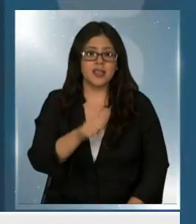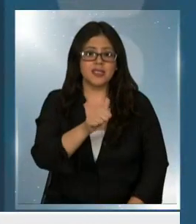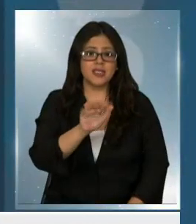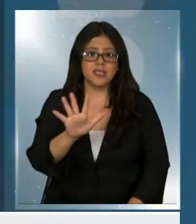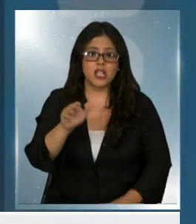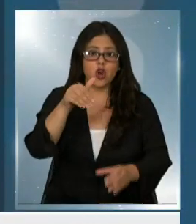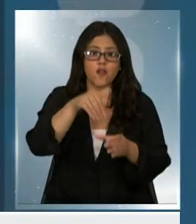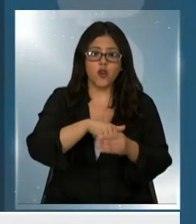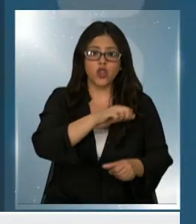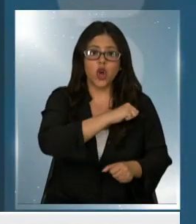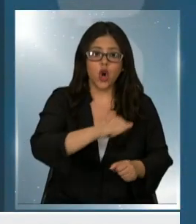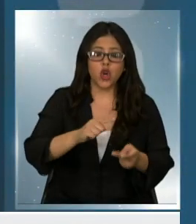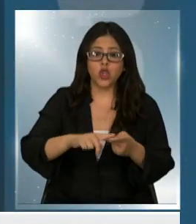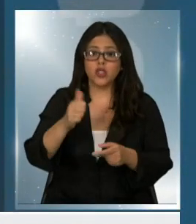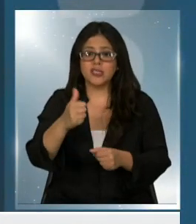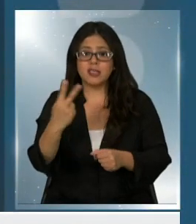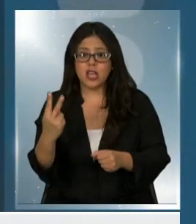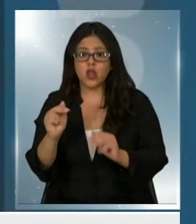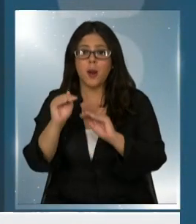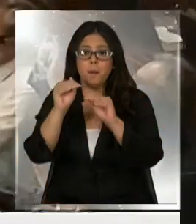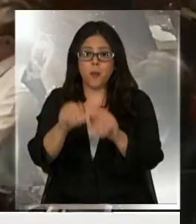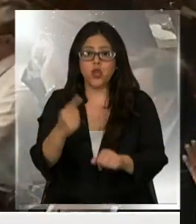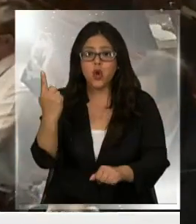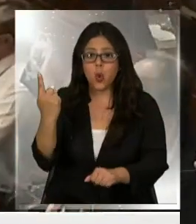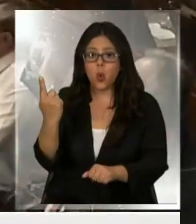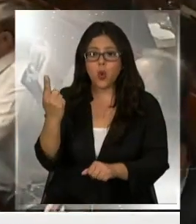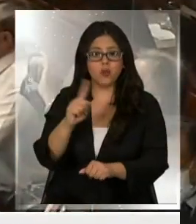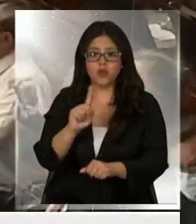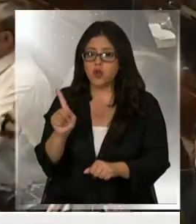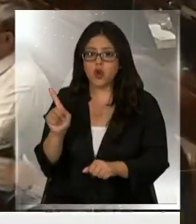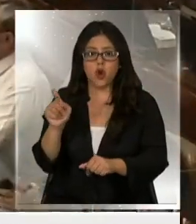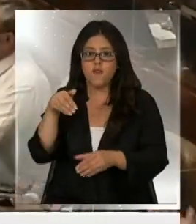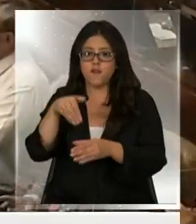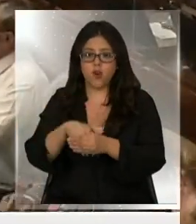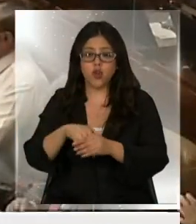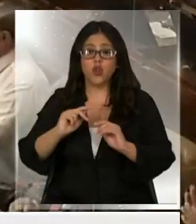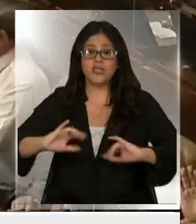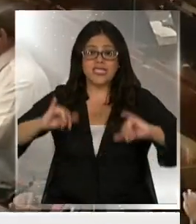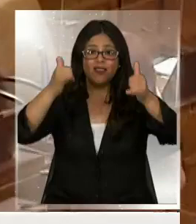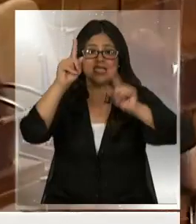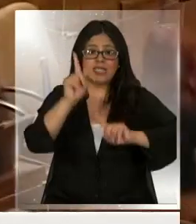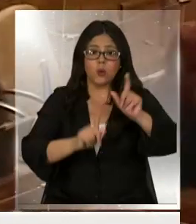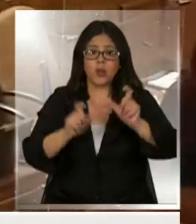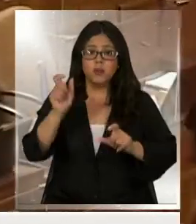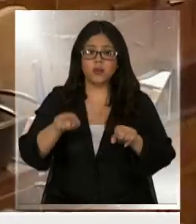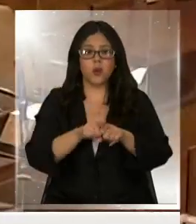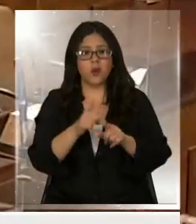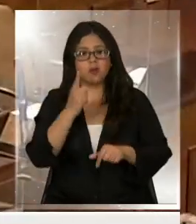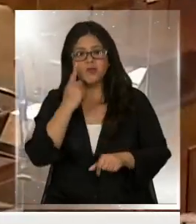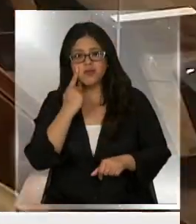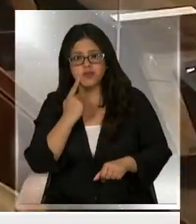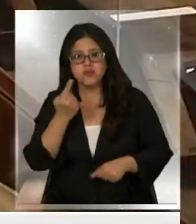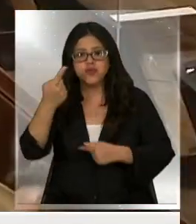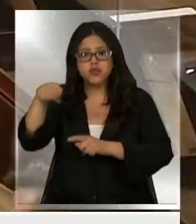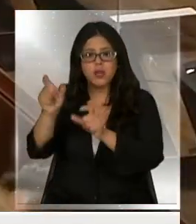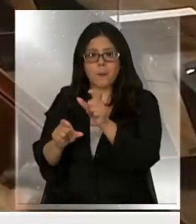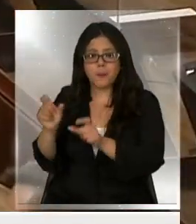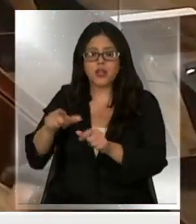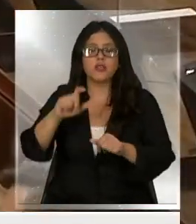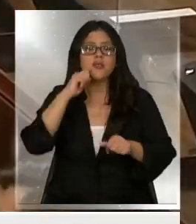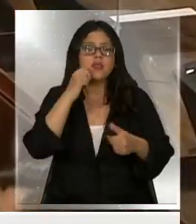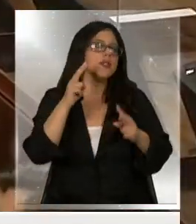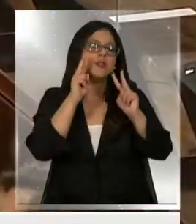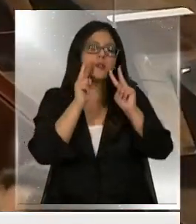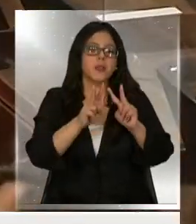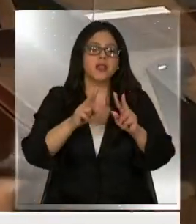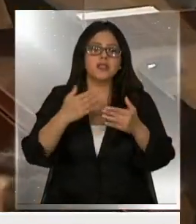65 votos en contra, 62 a favor y una abstención. La celebración de algunos y la tristeza de otros. Ya es cotidiano el